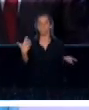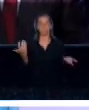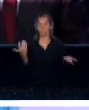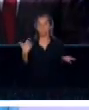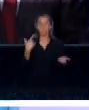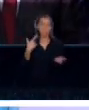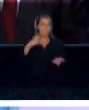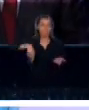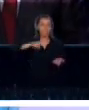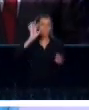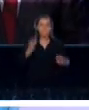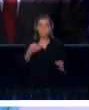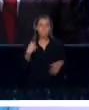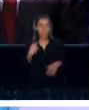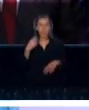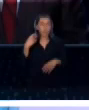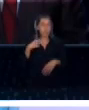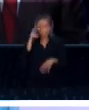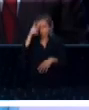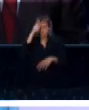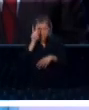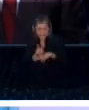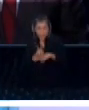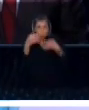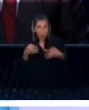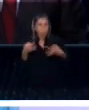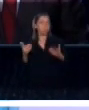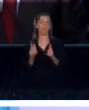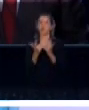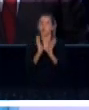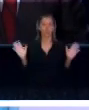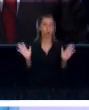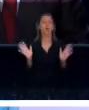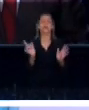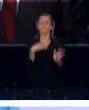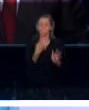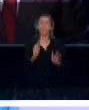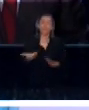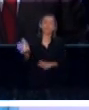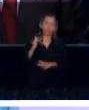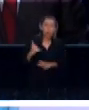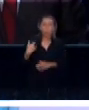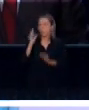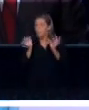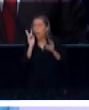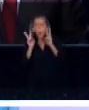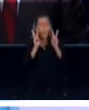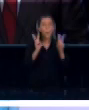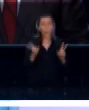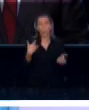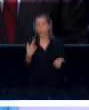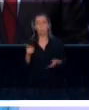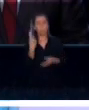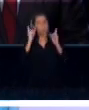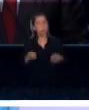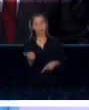no cambiamos esa lógica va a ser muy difícil que Argentina salga adelante. Y creemos que Juan Schiaretti tiene la propuesta concreta para que esto